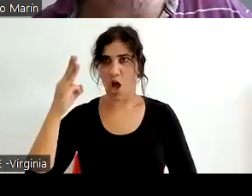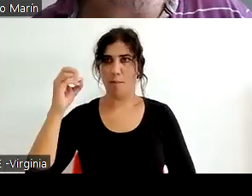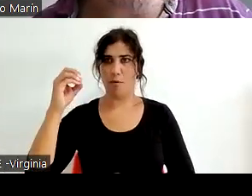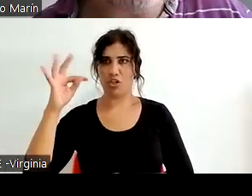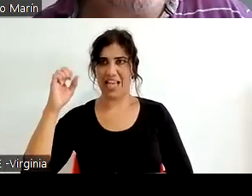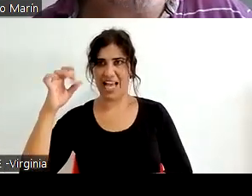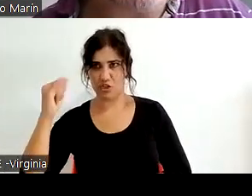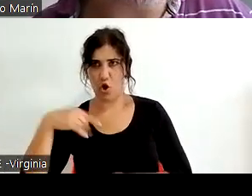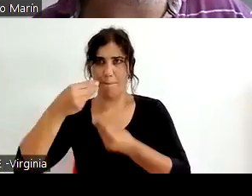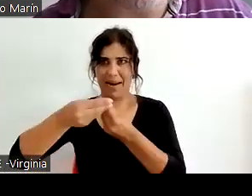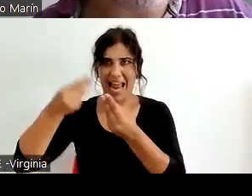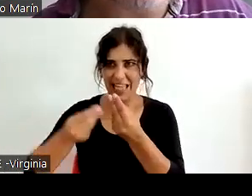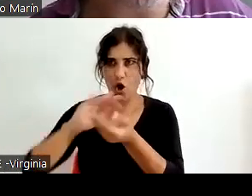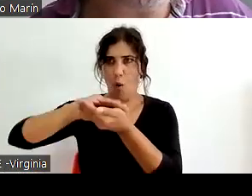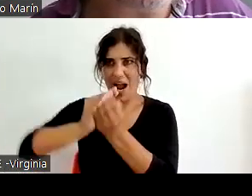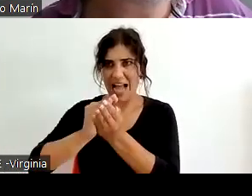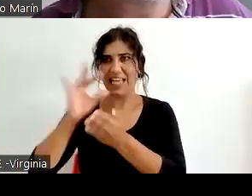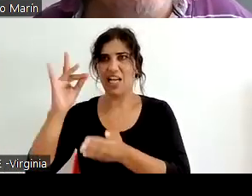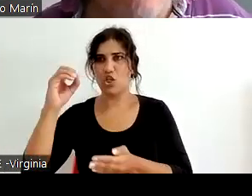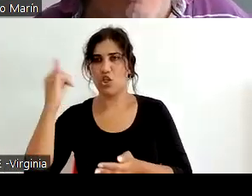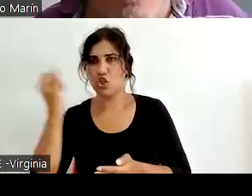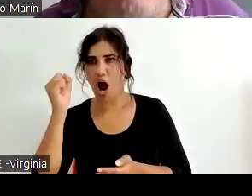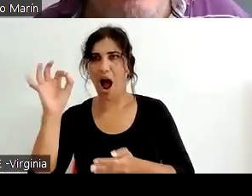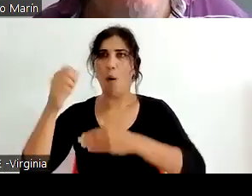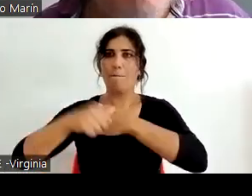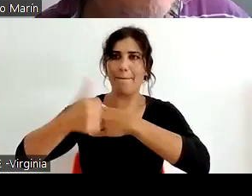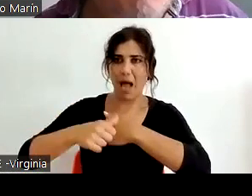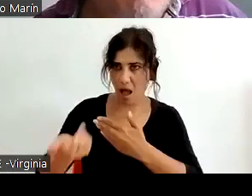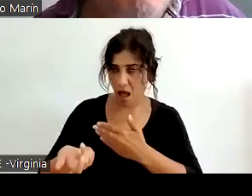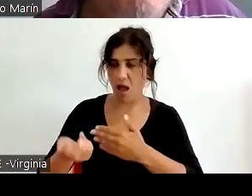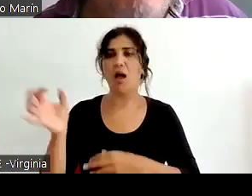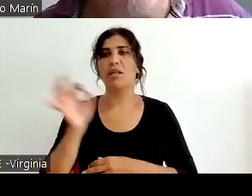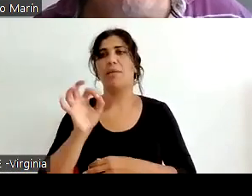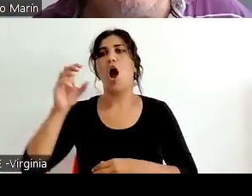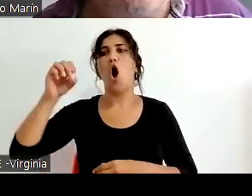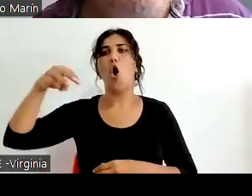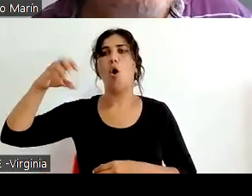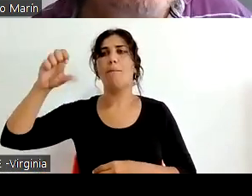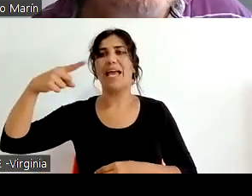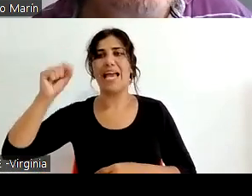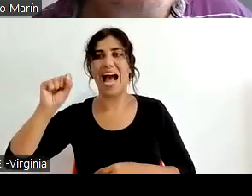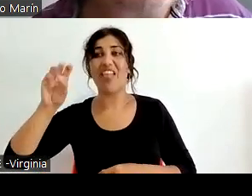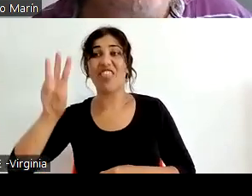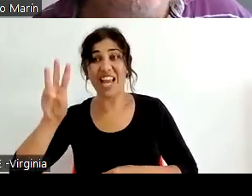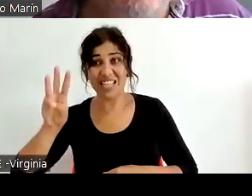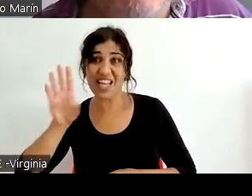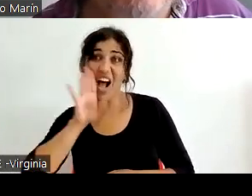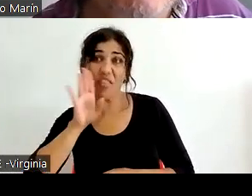en el plátano, en el aguacate, soja o la patata. Omega 3, fundamentalmente lo que habíamos comentado de los aceites,